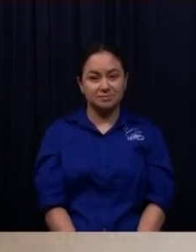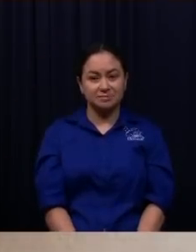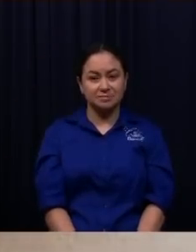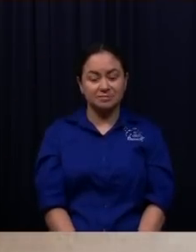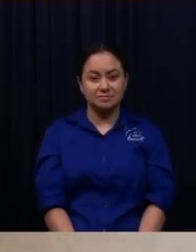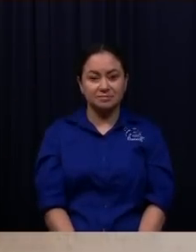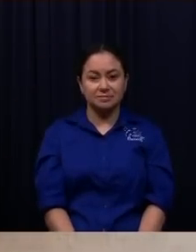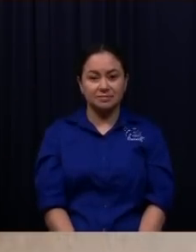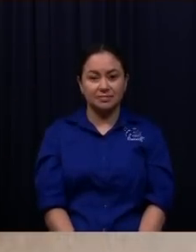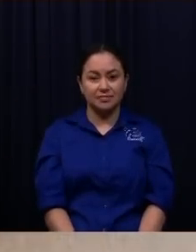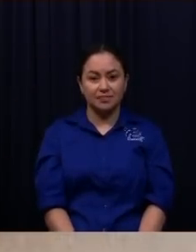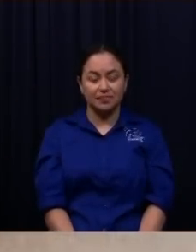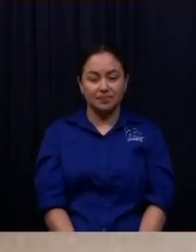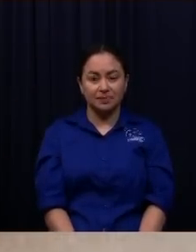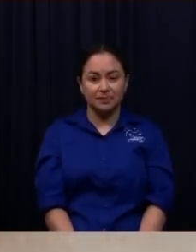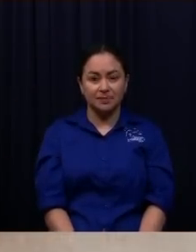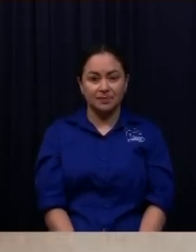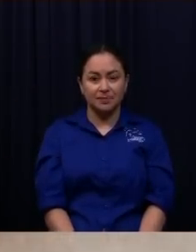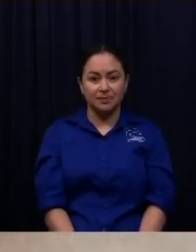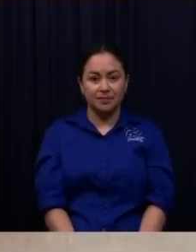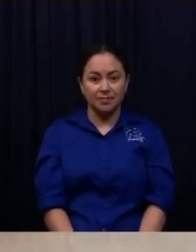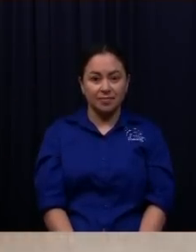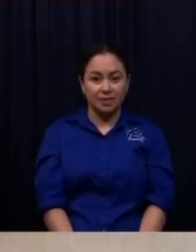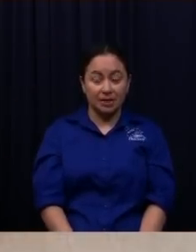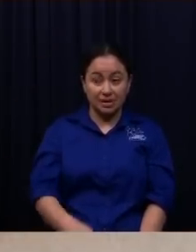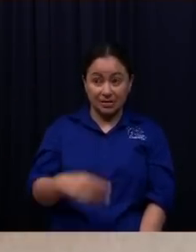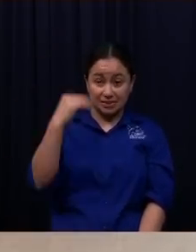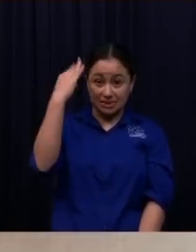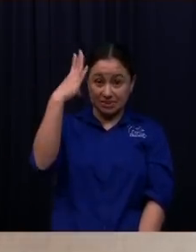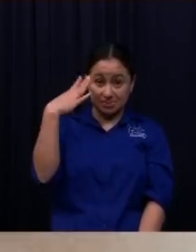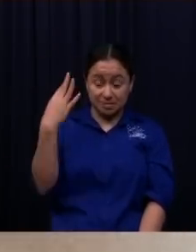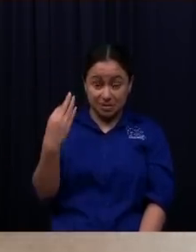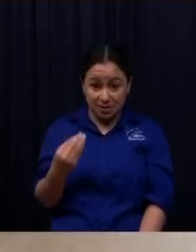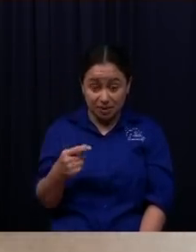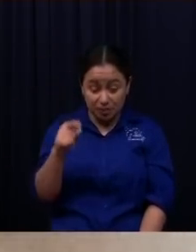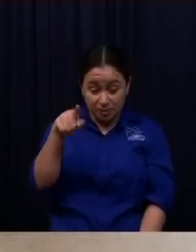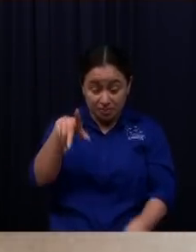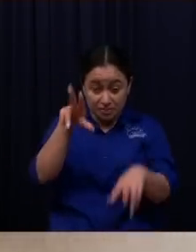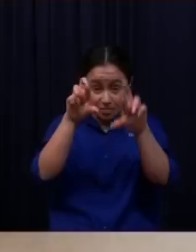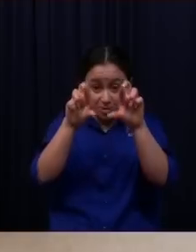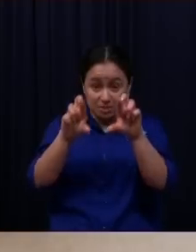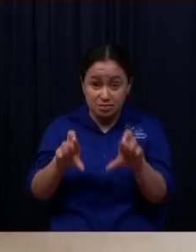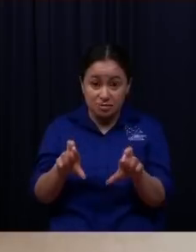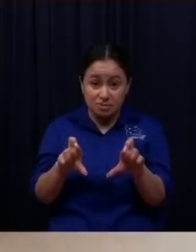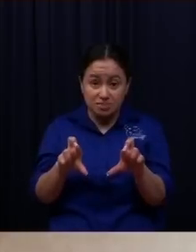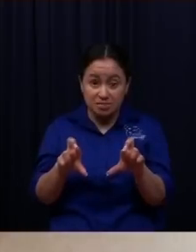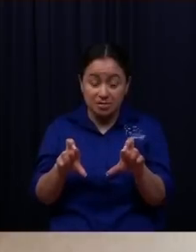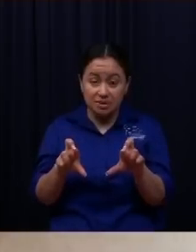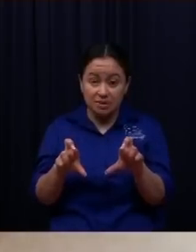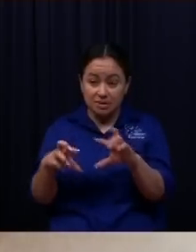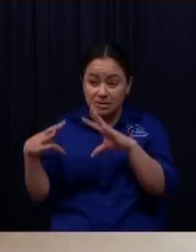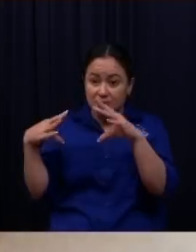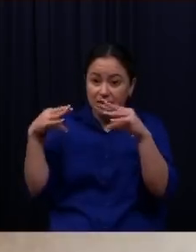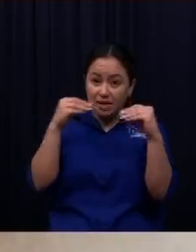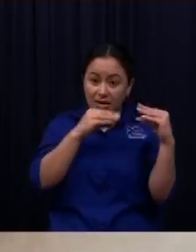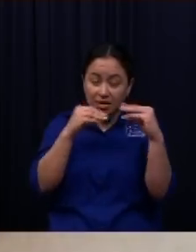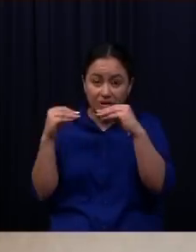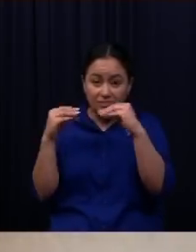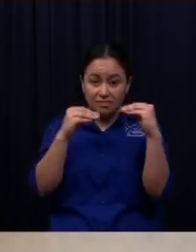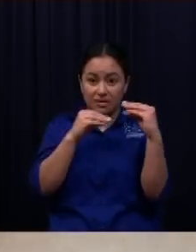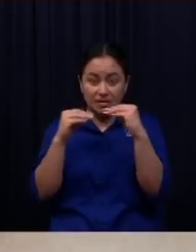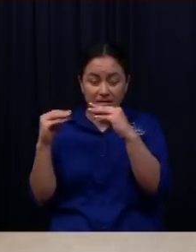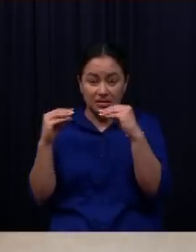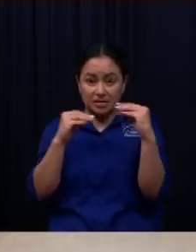Sino que en su espíritu habla misterios. Te está hablando en lenguas. Y puede ser que haya algún burlador ahí, ¿verdad?